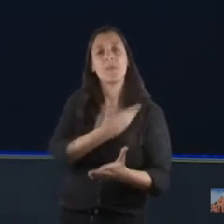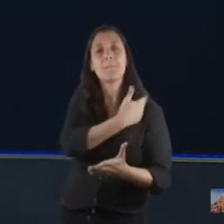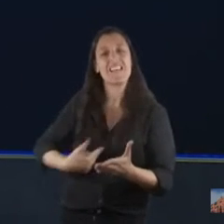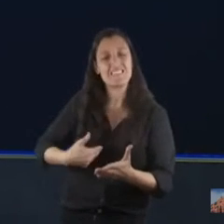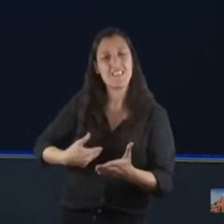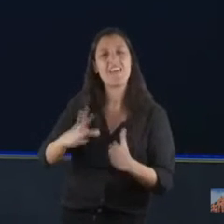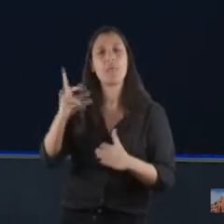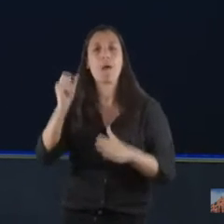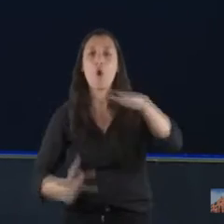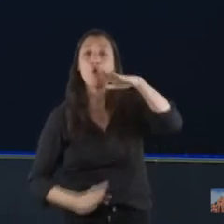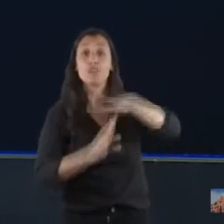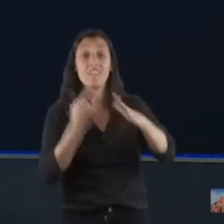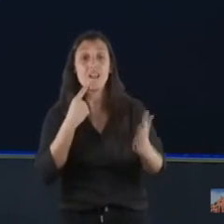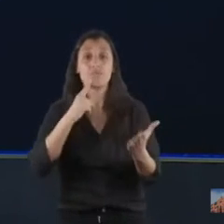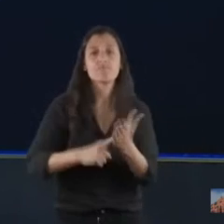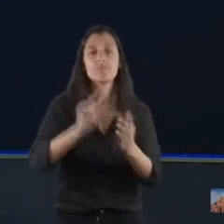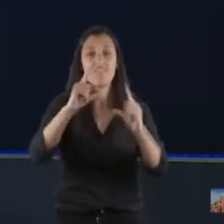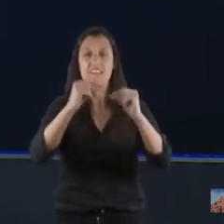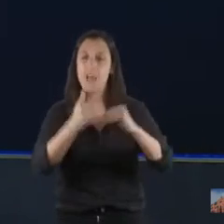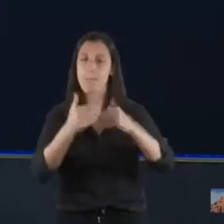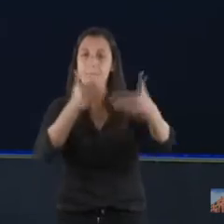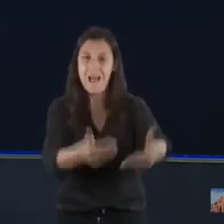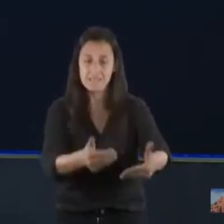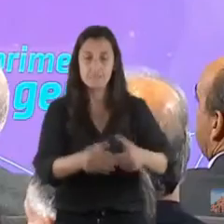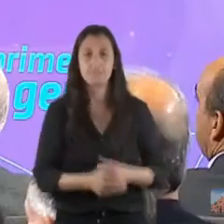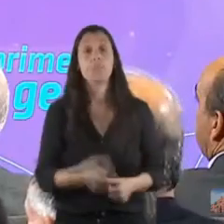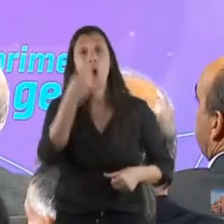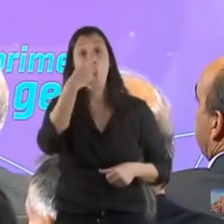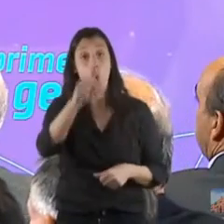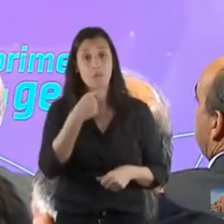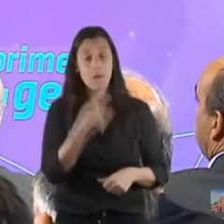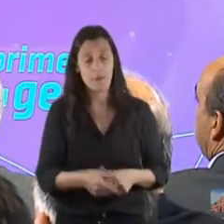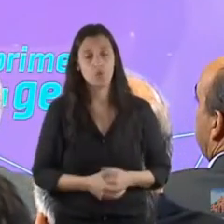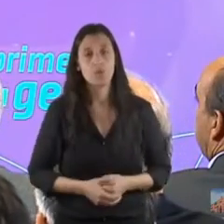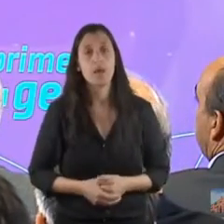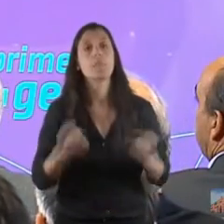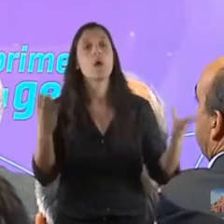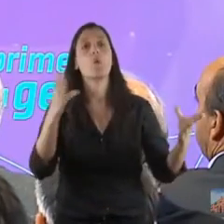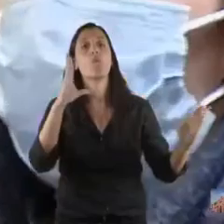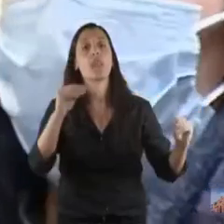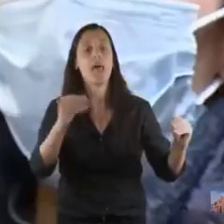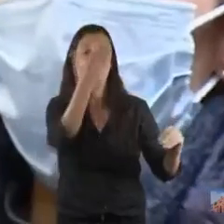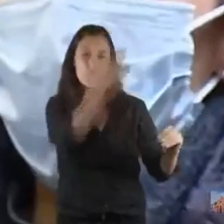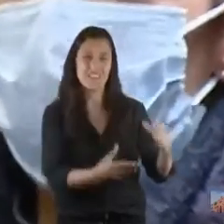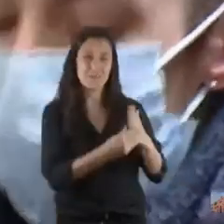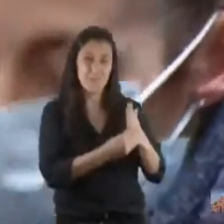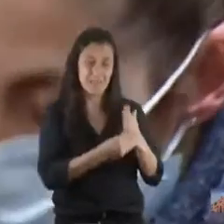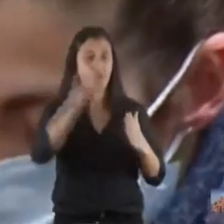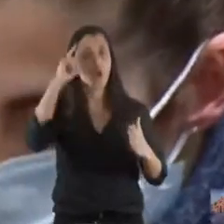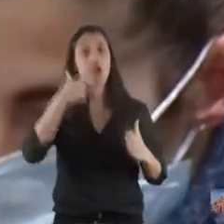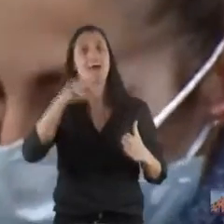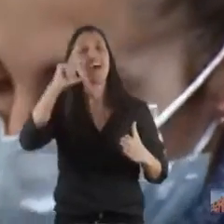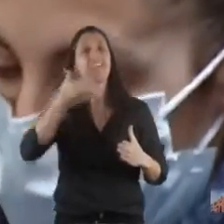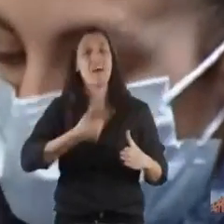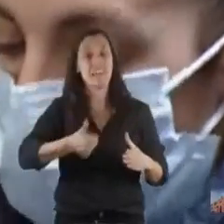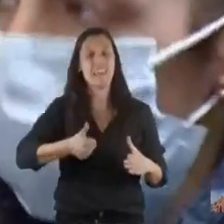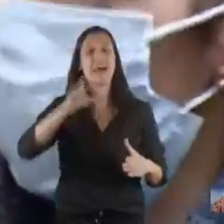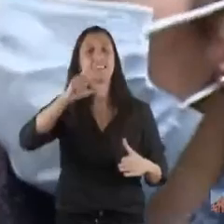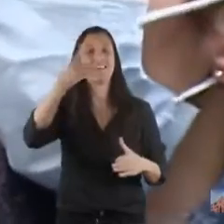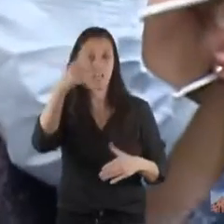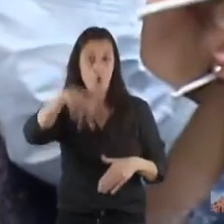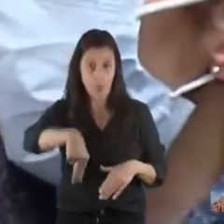central última pregunta buenas noches ministro estefanía punto de c5n